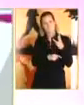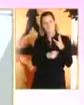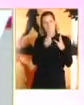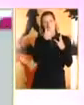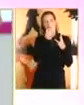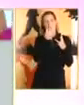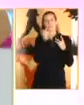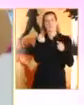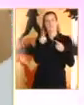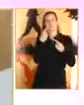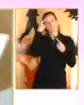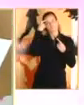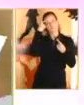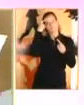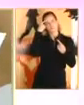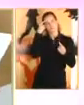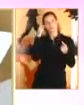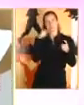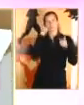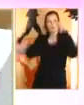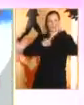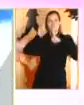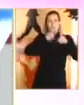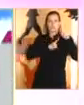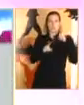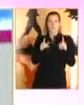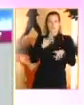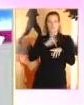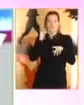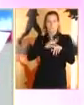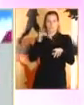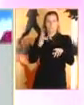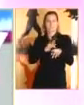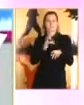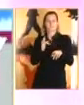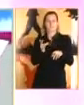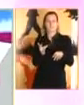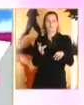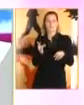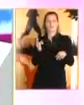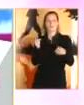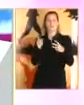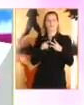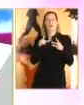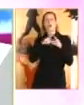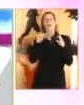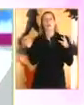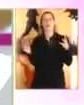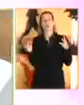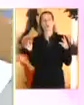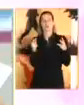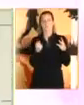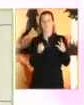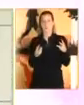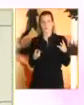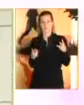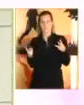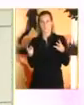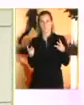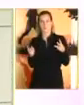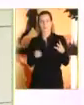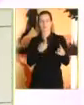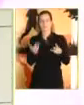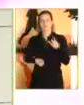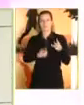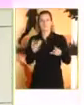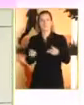de preocupación, de hipersensibilidad. Las hojas nos van a ayudar a todas las manifestaciones que nos